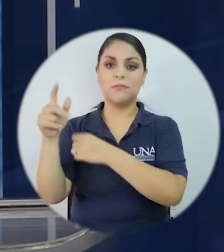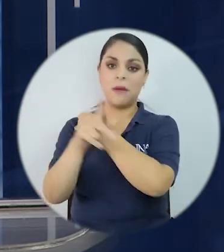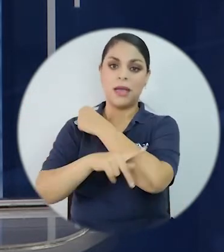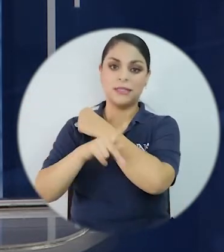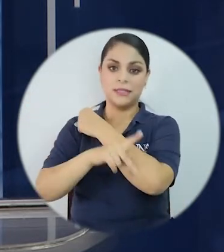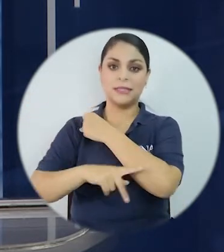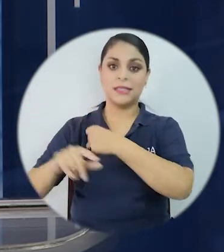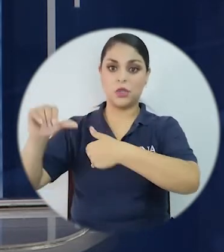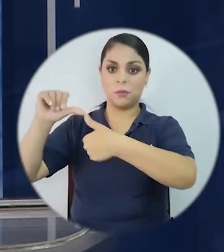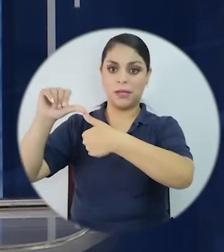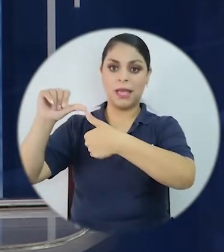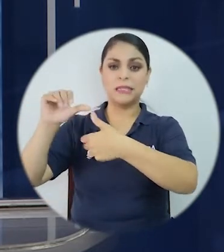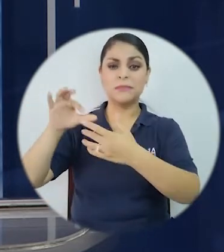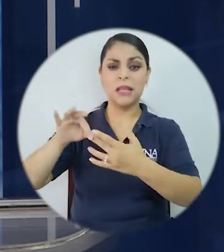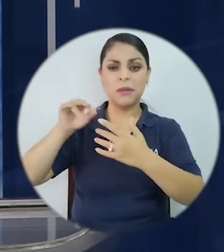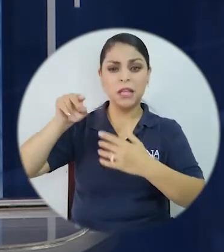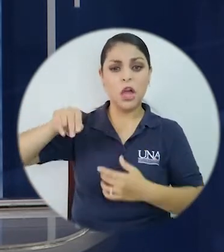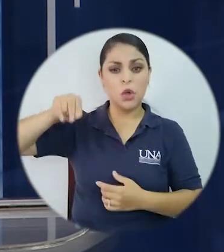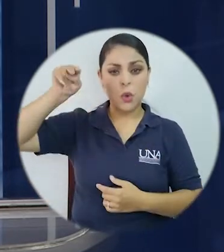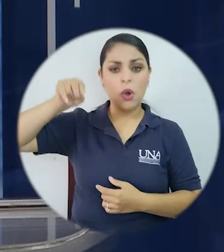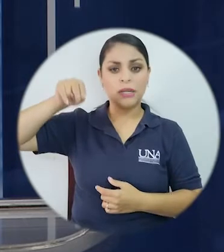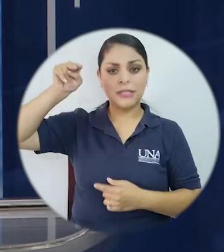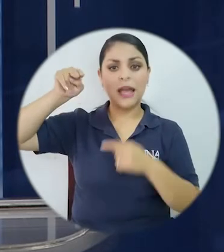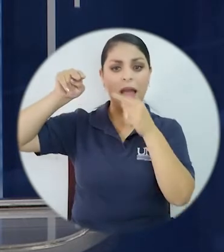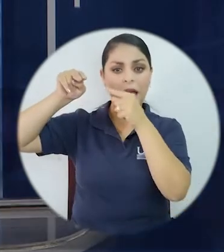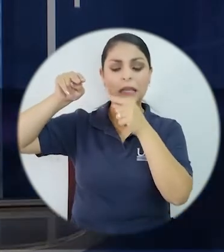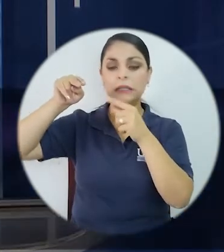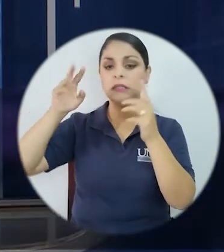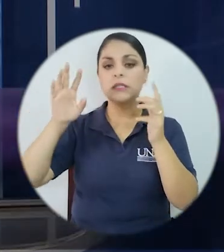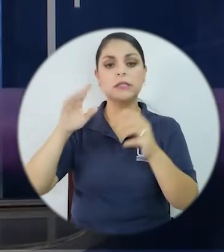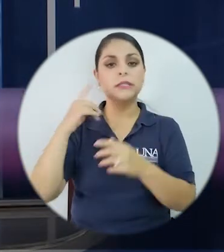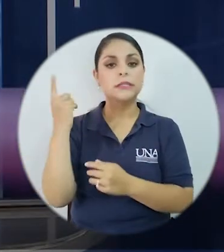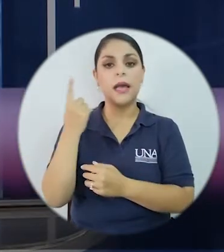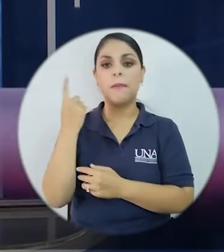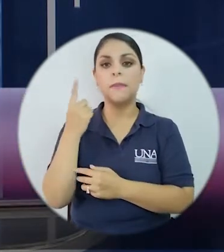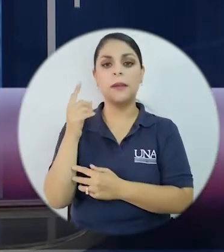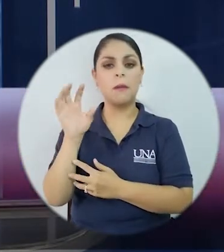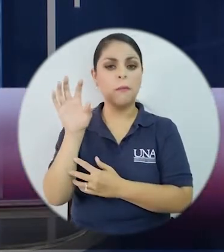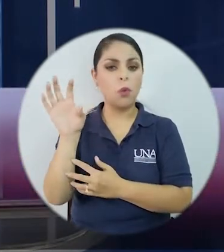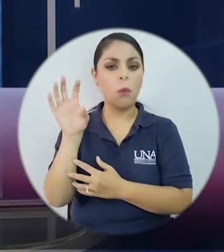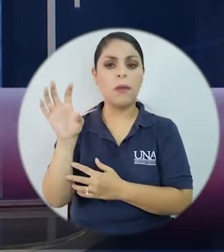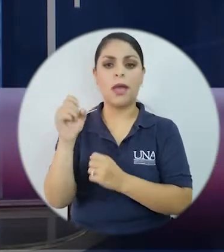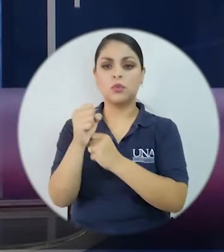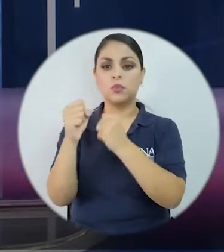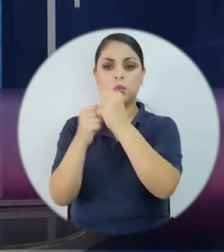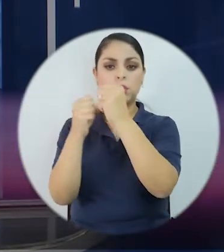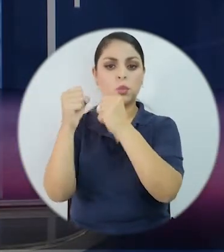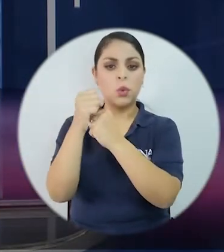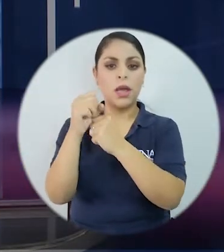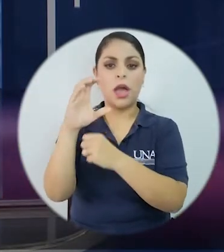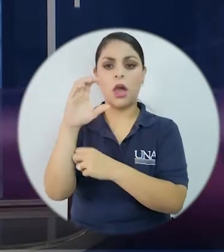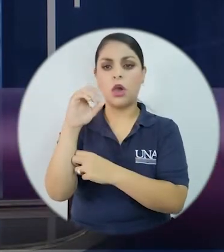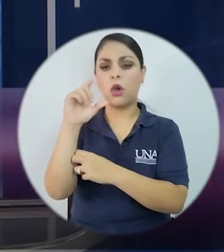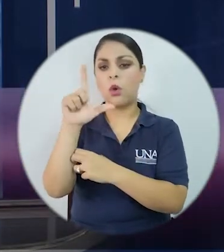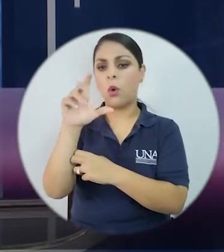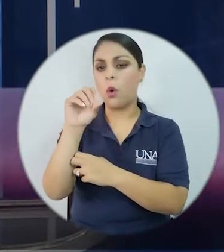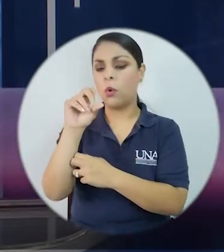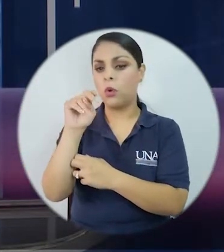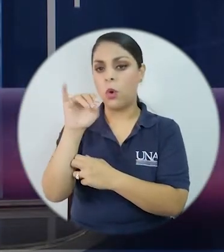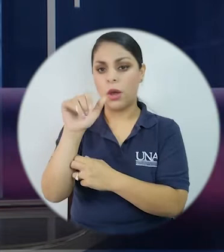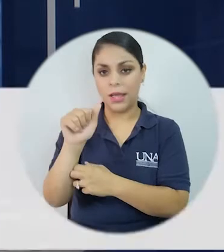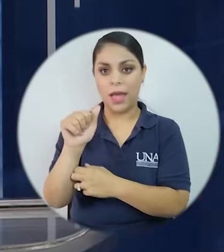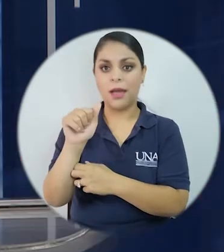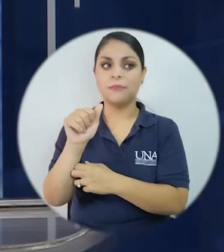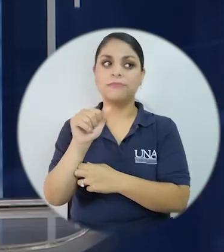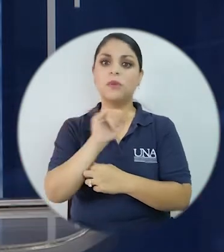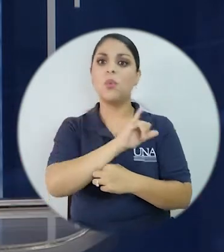naciones centroamericanas, sobre todo hacia el norte, donde incluso, ¿verdad?, la típica estructura propia de la colonia, ¿verdad?, que venía muy dada de la